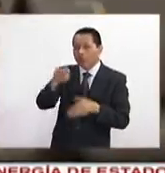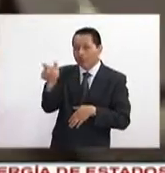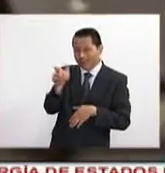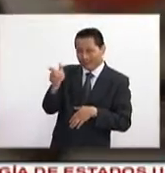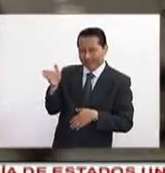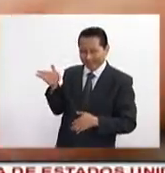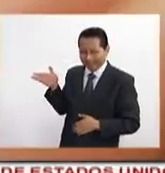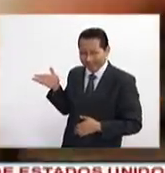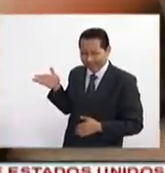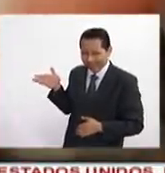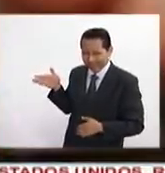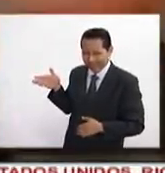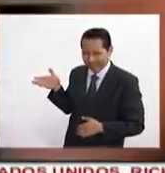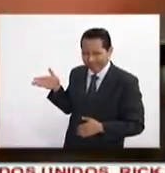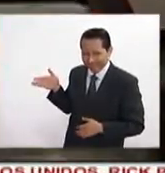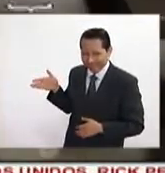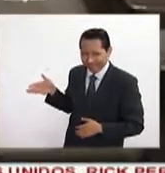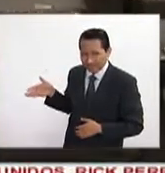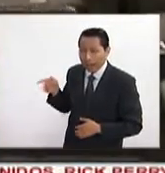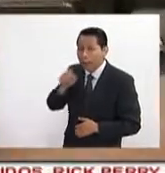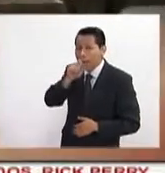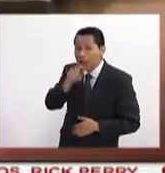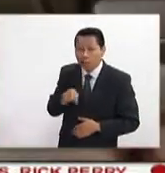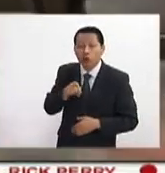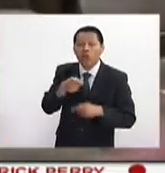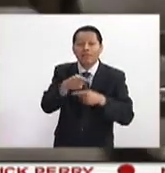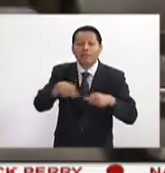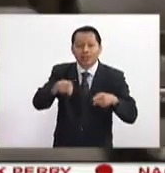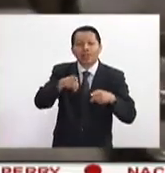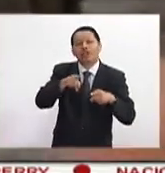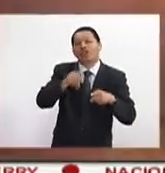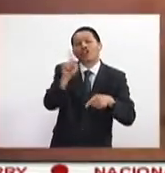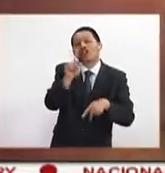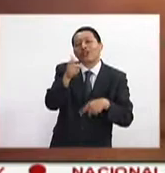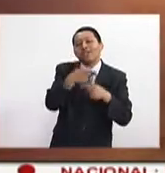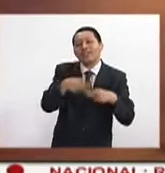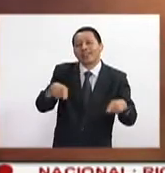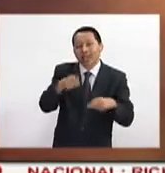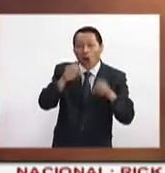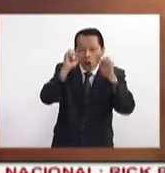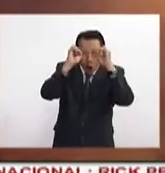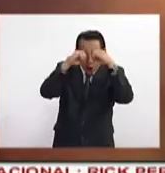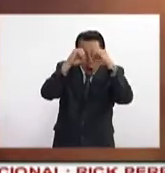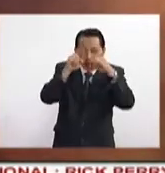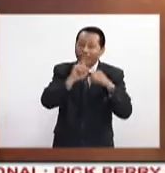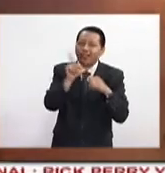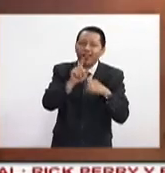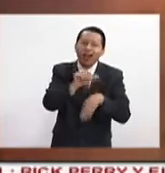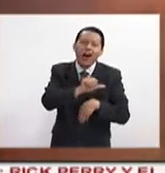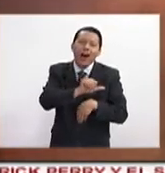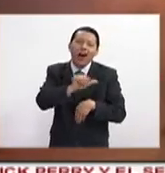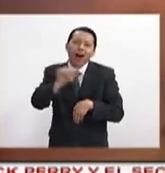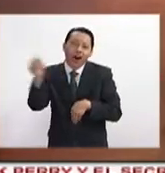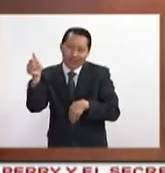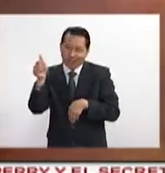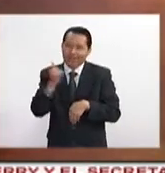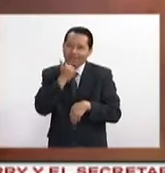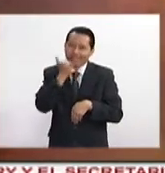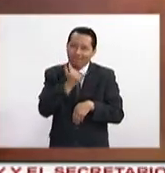www.escolar.unam.mx, ahí la tiene en su pantalla, y no a través de un buscador como Google que los podría llevar a una página